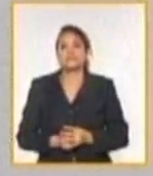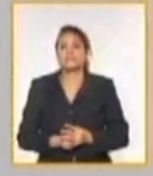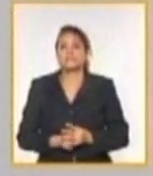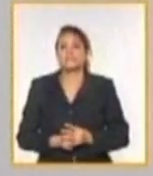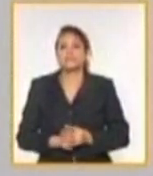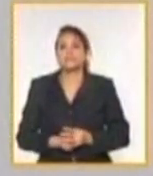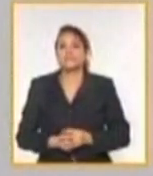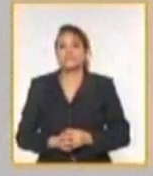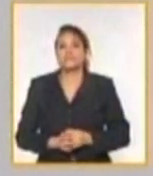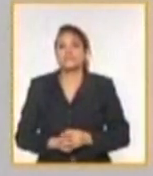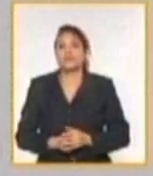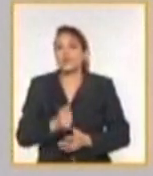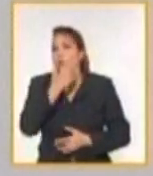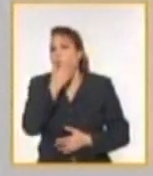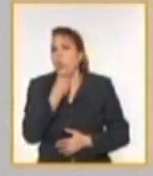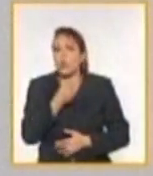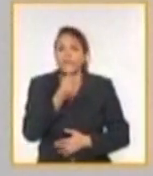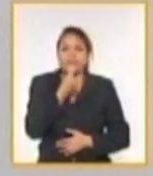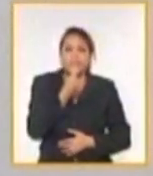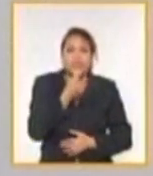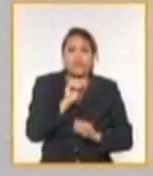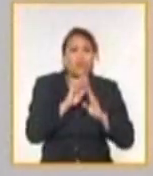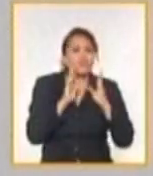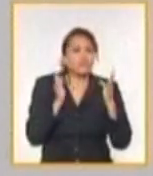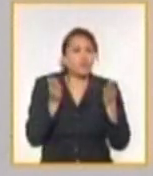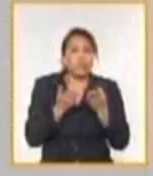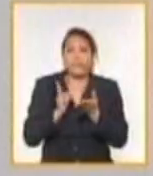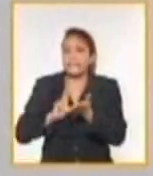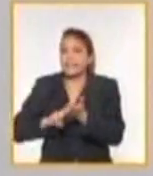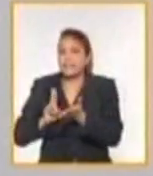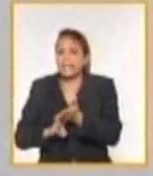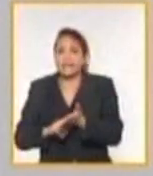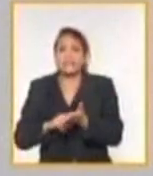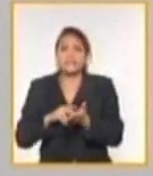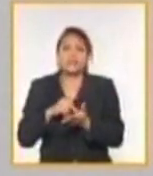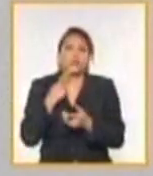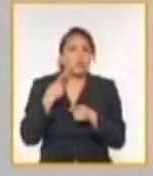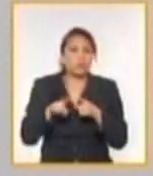decir, con jóvenes y viejos, con militantes y no militantes, con